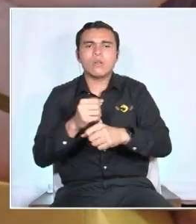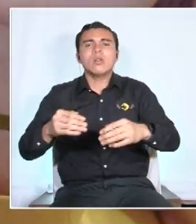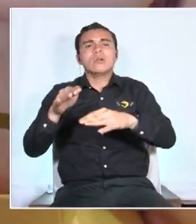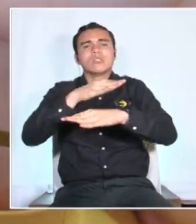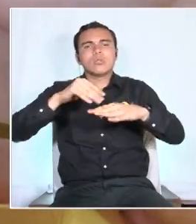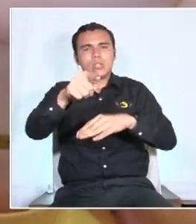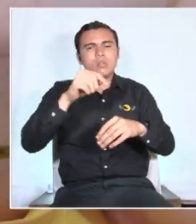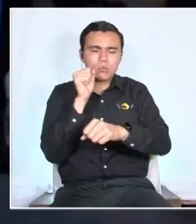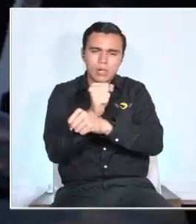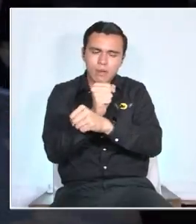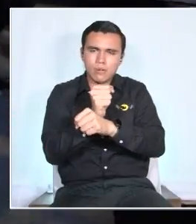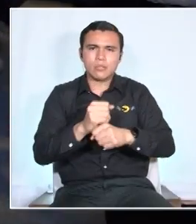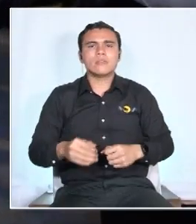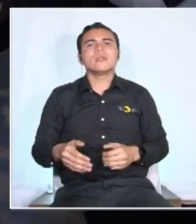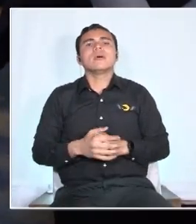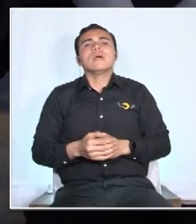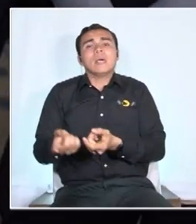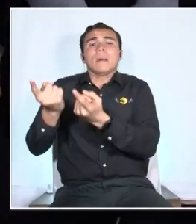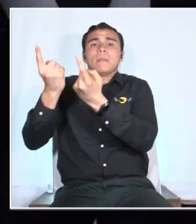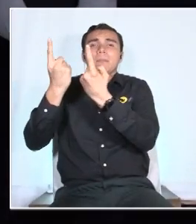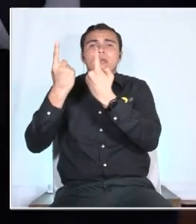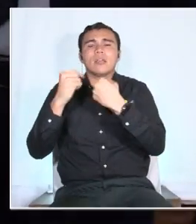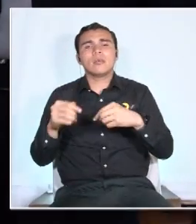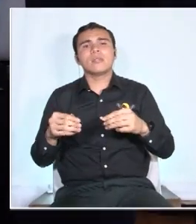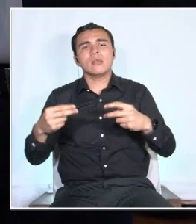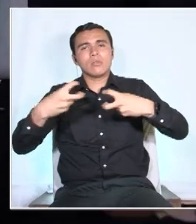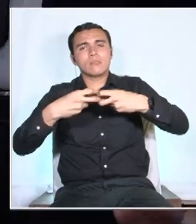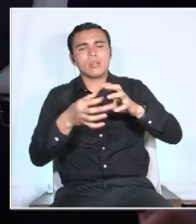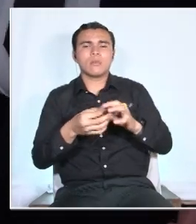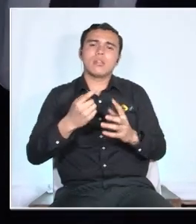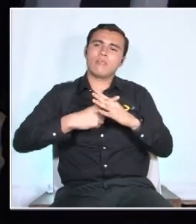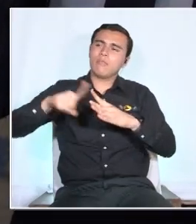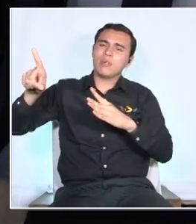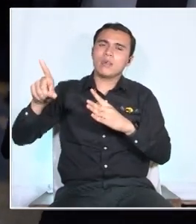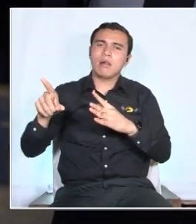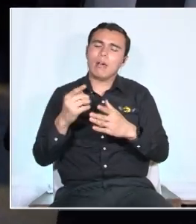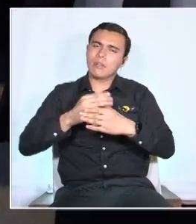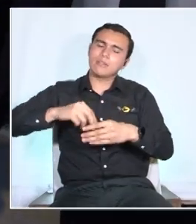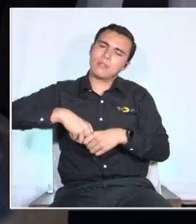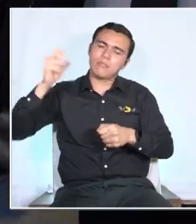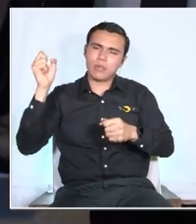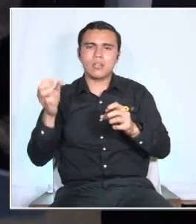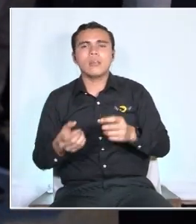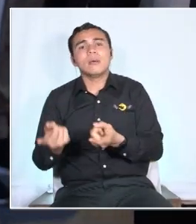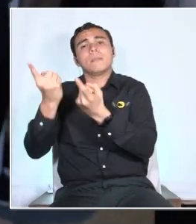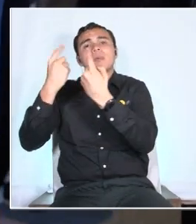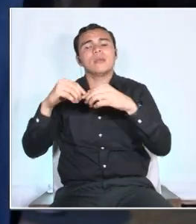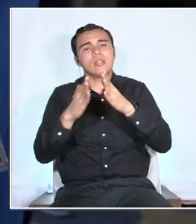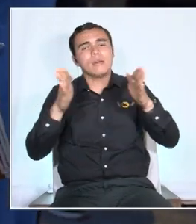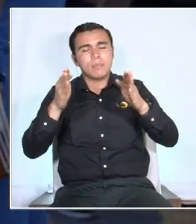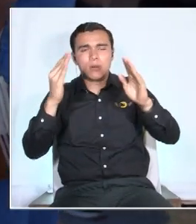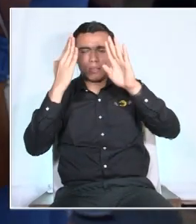tu empresa. Vienen contactos de afuera para negociar contigo. Dios te abre